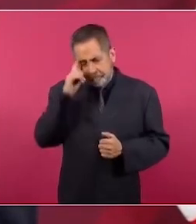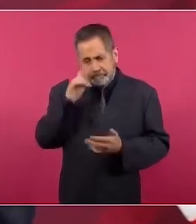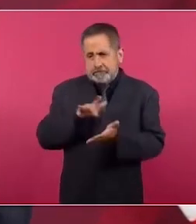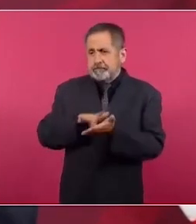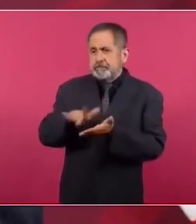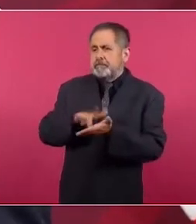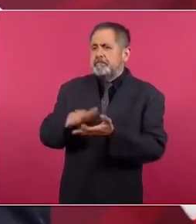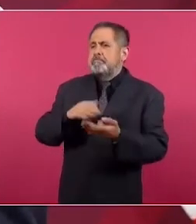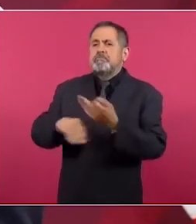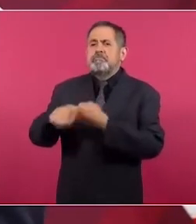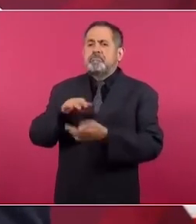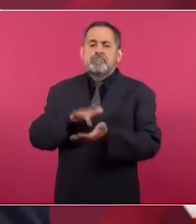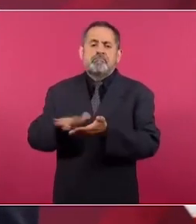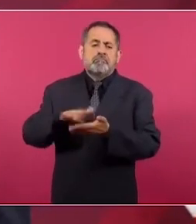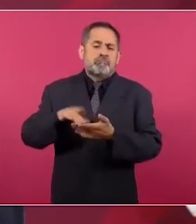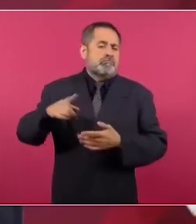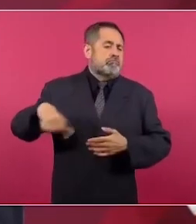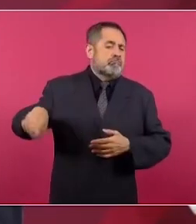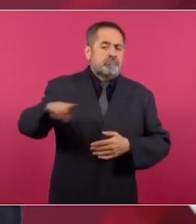todos, porque